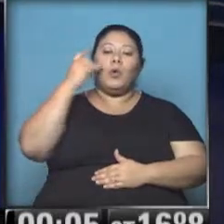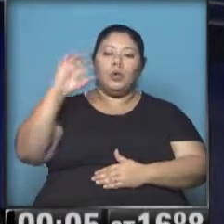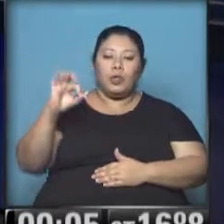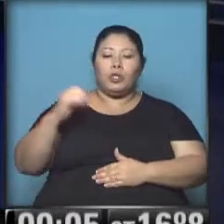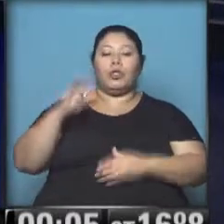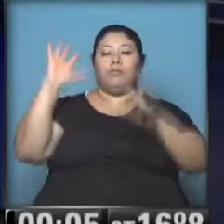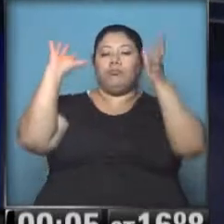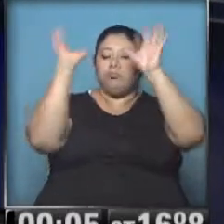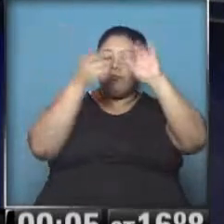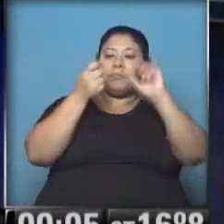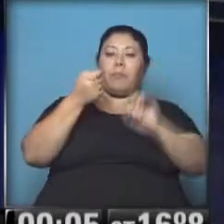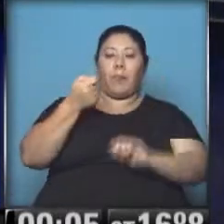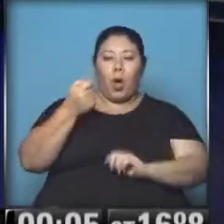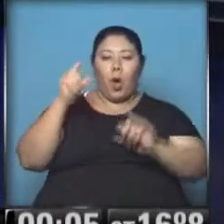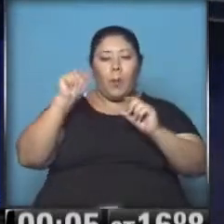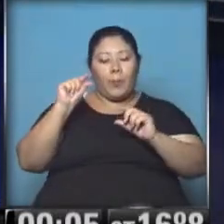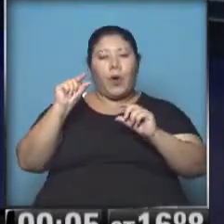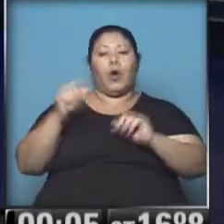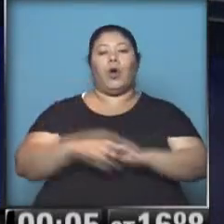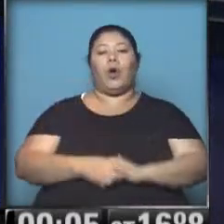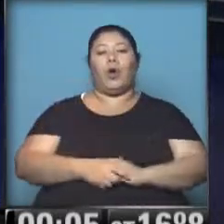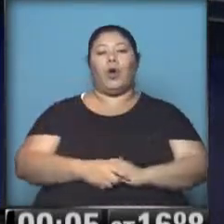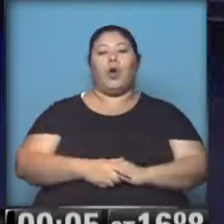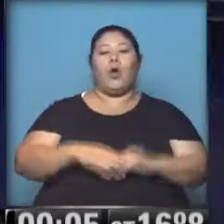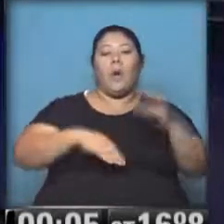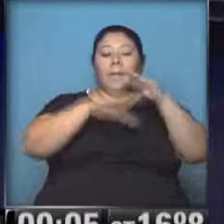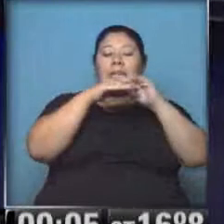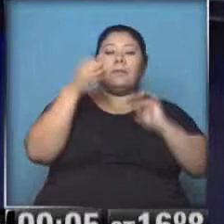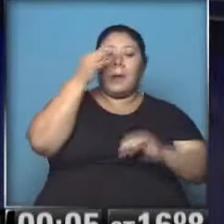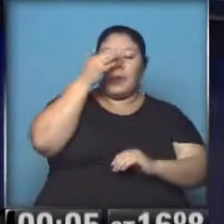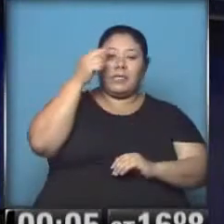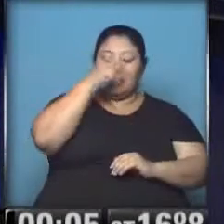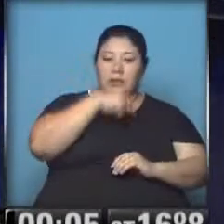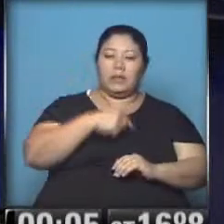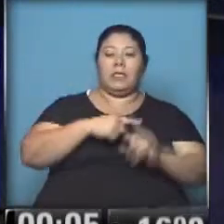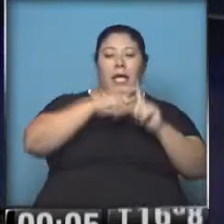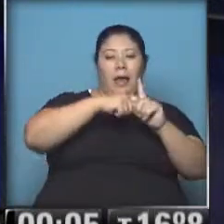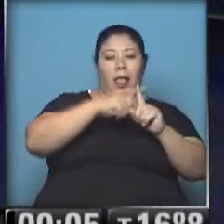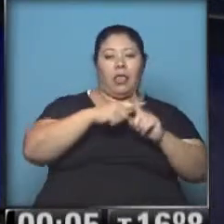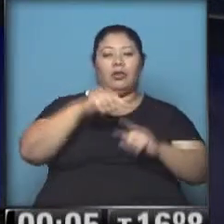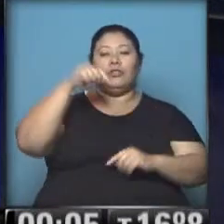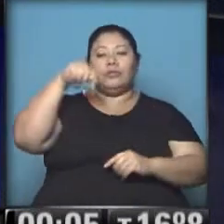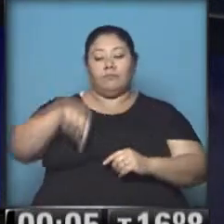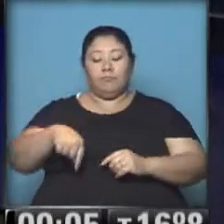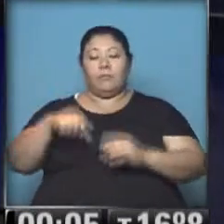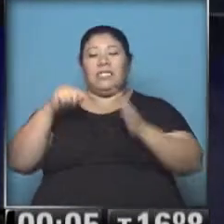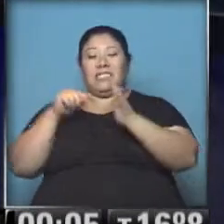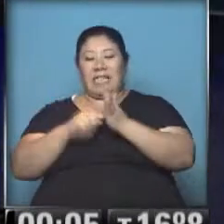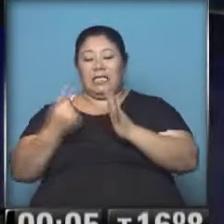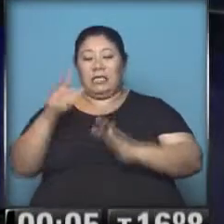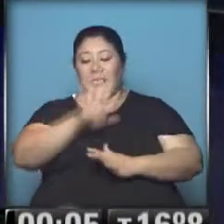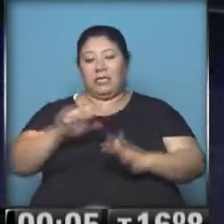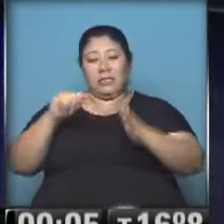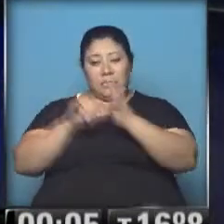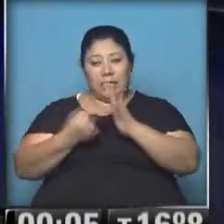parcialmente nublado, mismo rango de temperaturas máximas de hasta 27 grados. En la región central, excelente el tiempo, con temperaturas que todavía